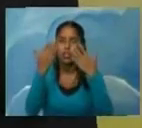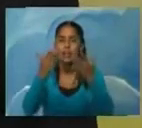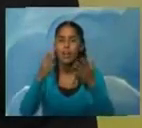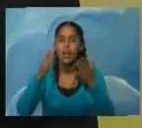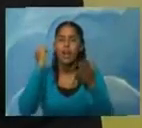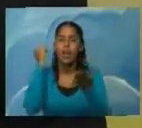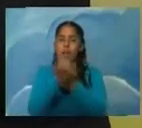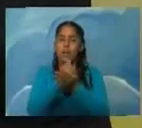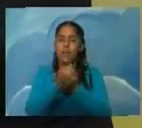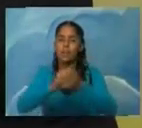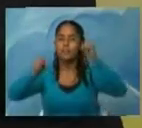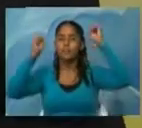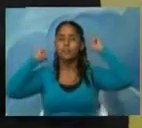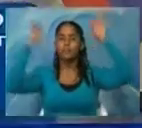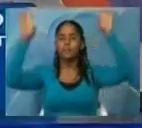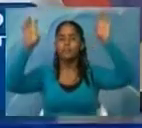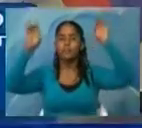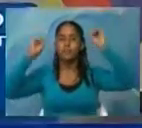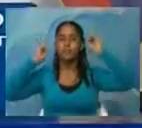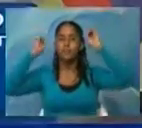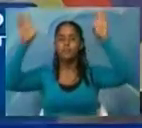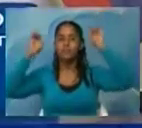bendiga.